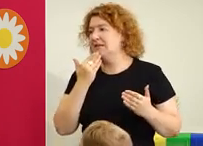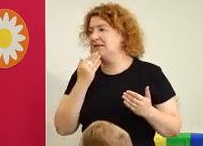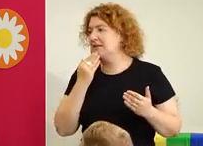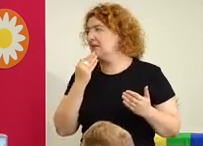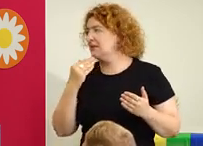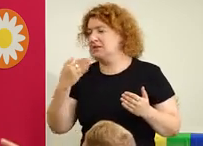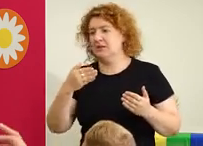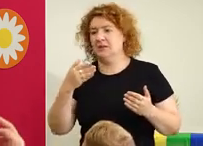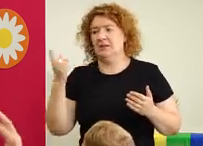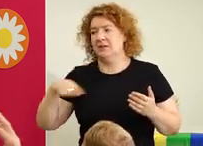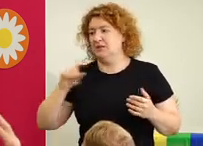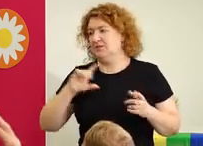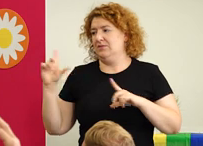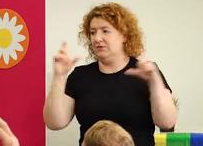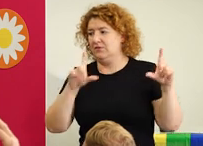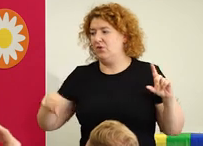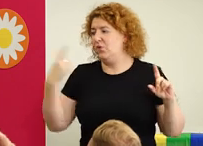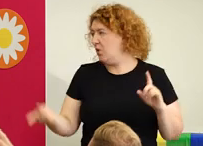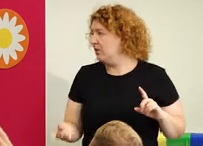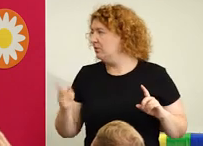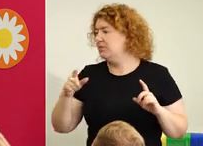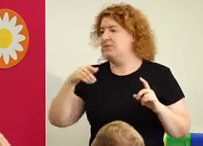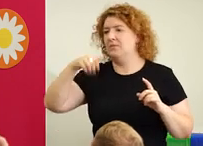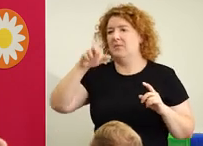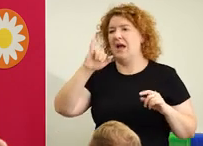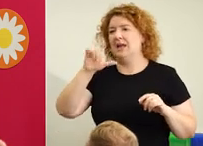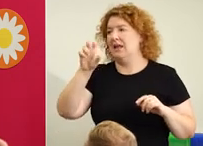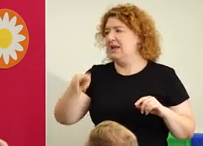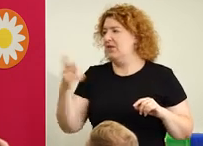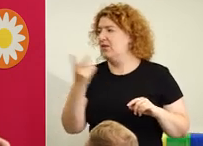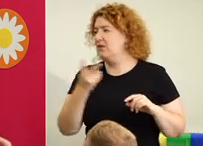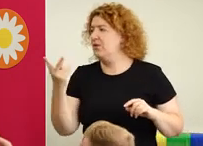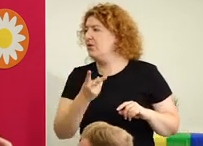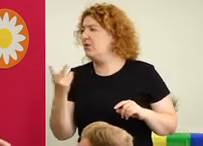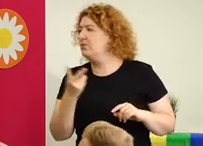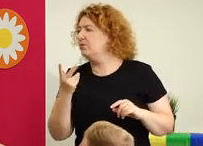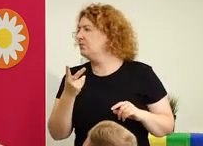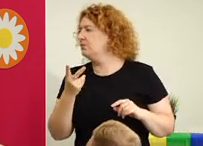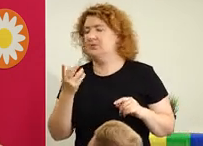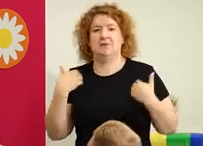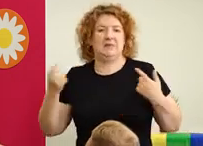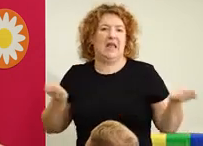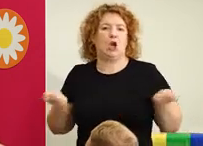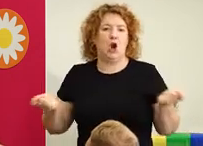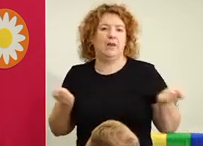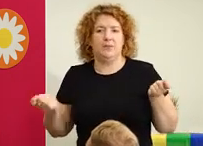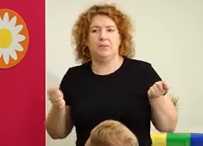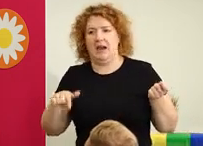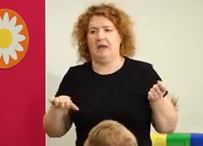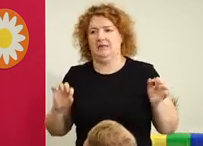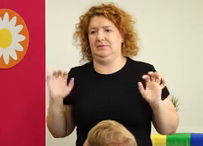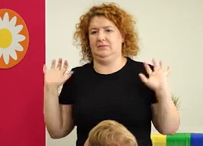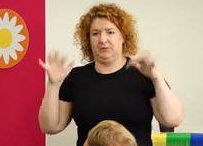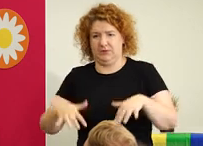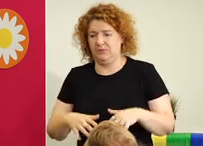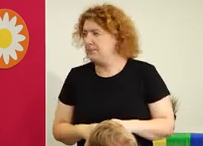aquí presentando y que ahora volverá a moderar, y también a Marilyn, que son las personas que han coordinado que podamos hoy